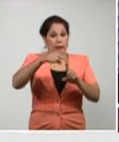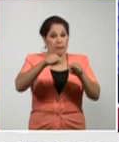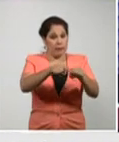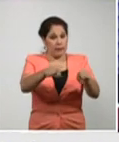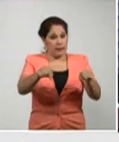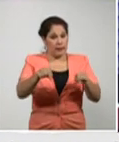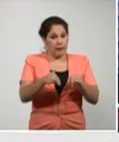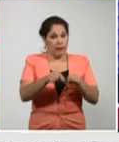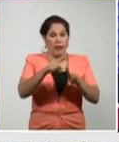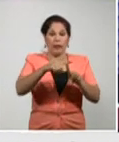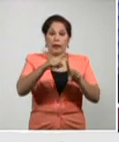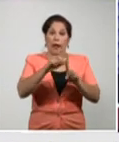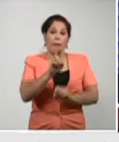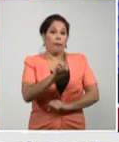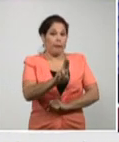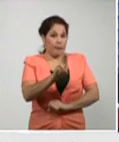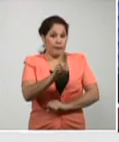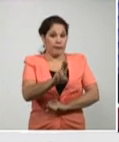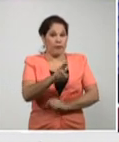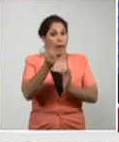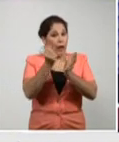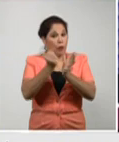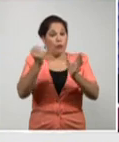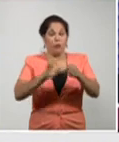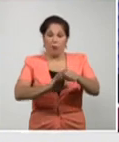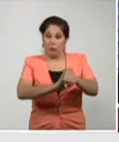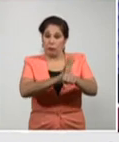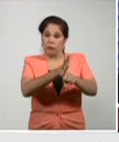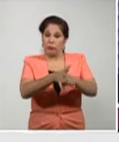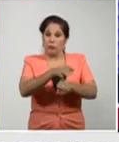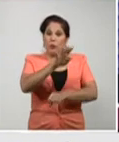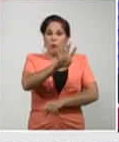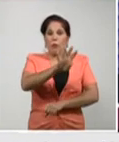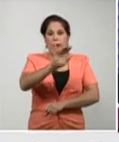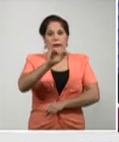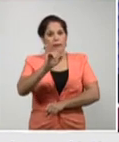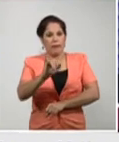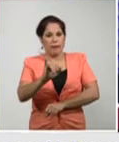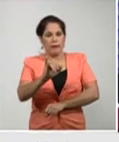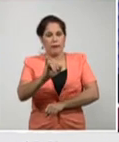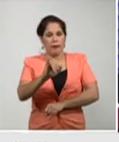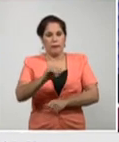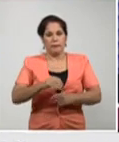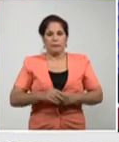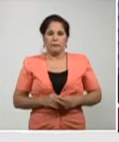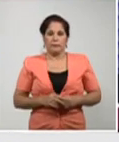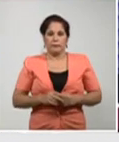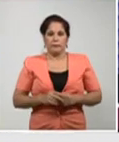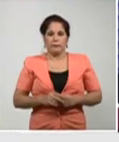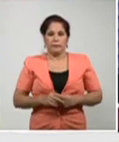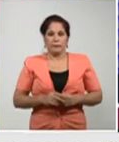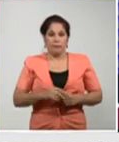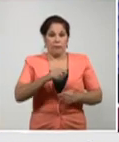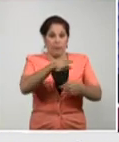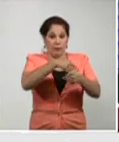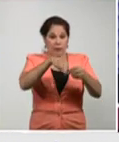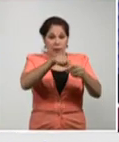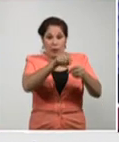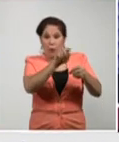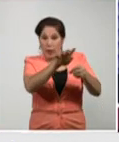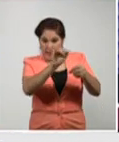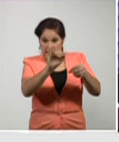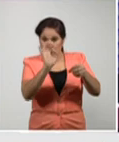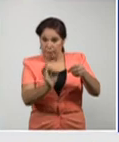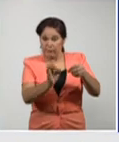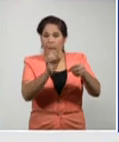de pacientes confirmados de COVID, de 46, de los cuales 15 están en